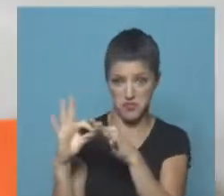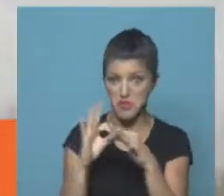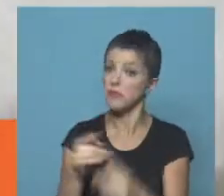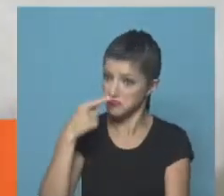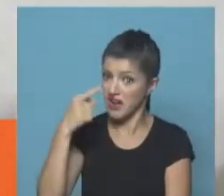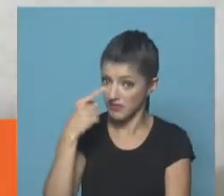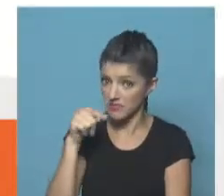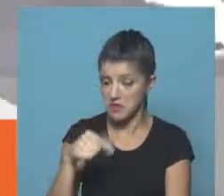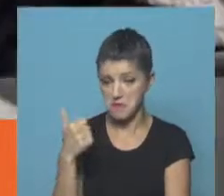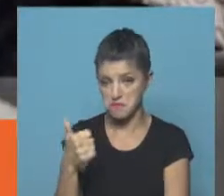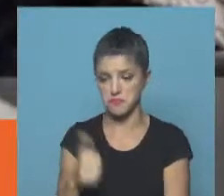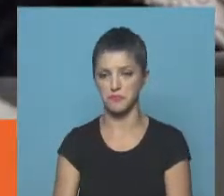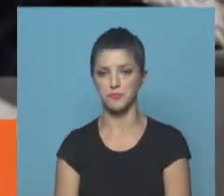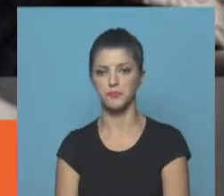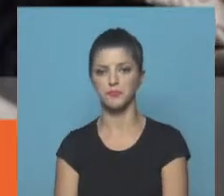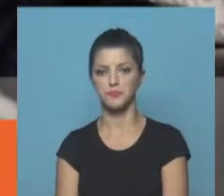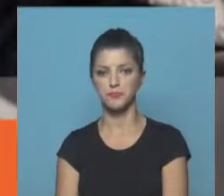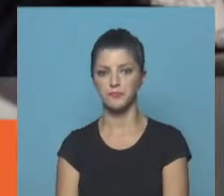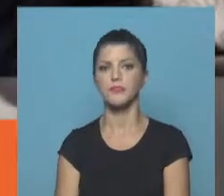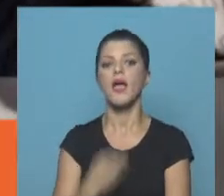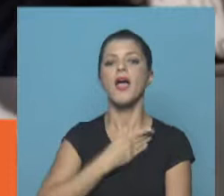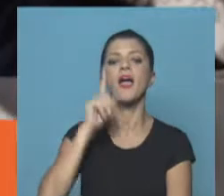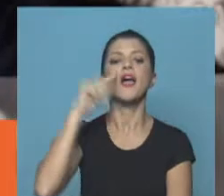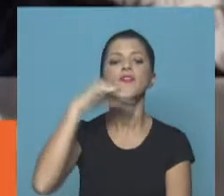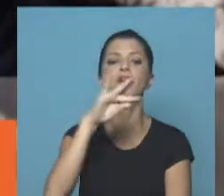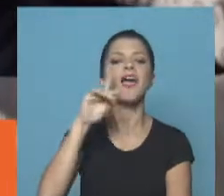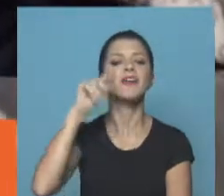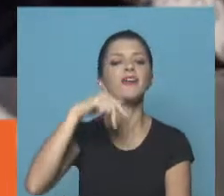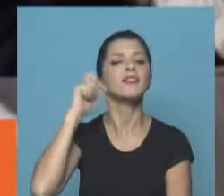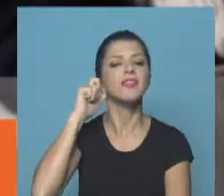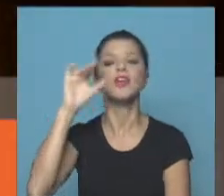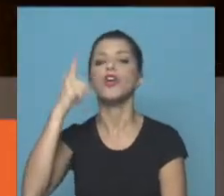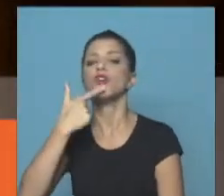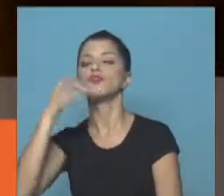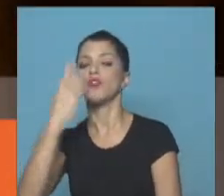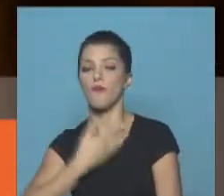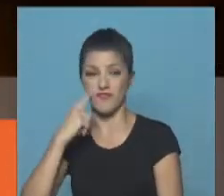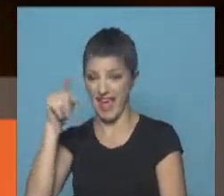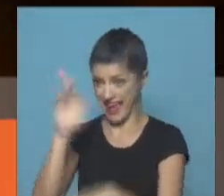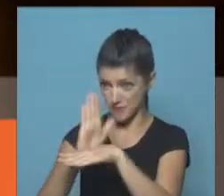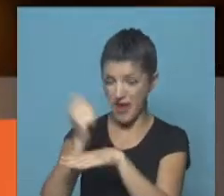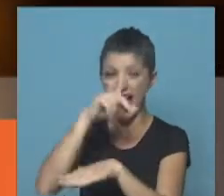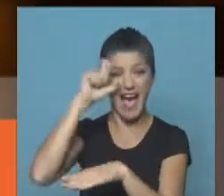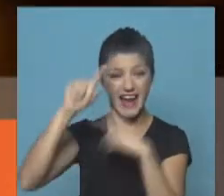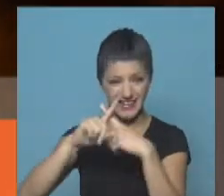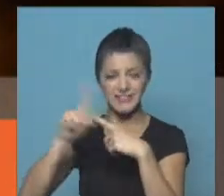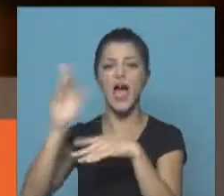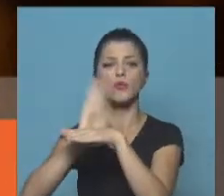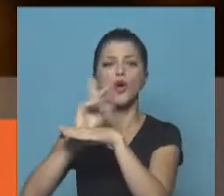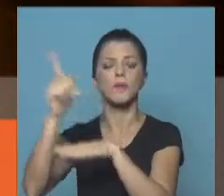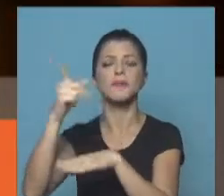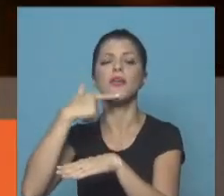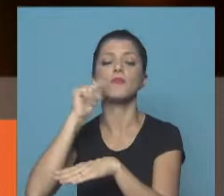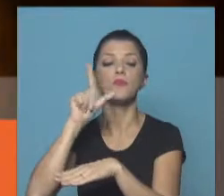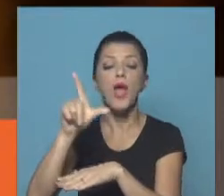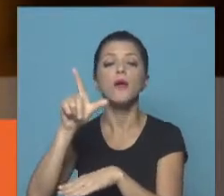Casa Corallo, entretenida. Finding Sofía. El protagonista es él, Alex, interpretado por el actor estadounidense Sam Huntington.